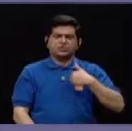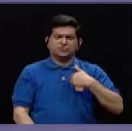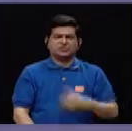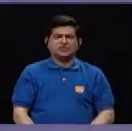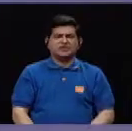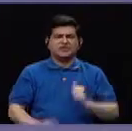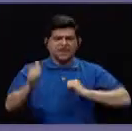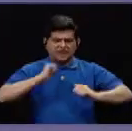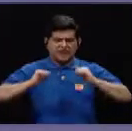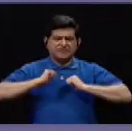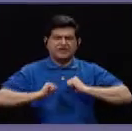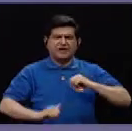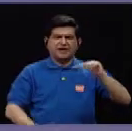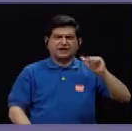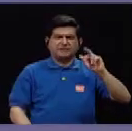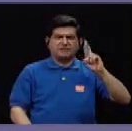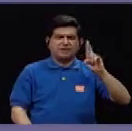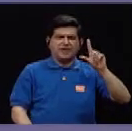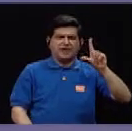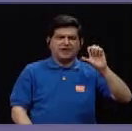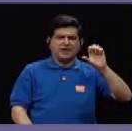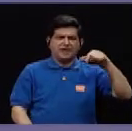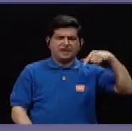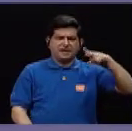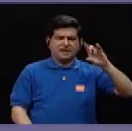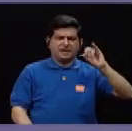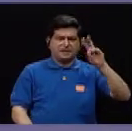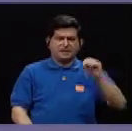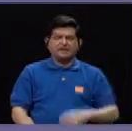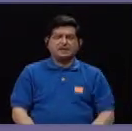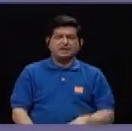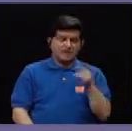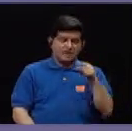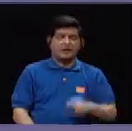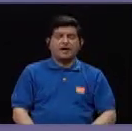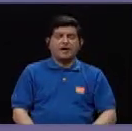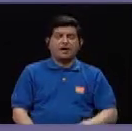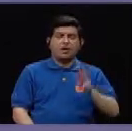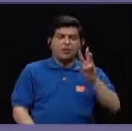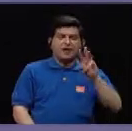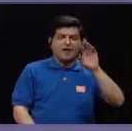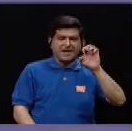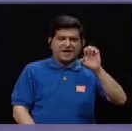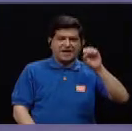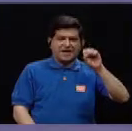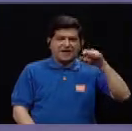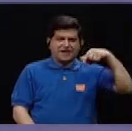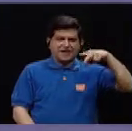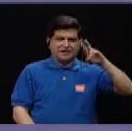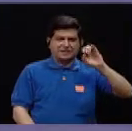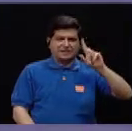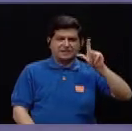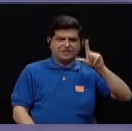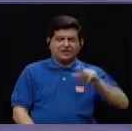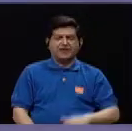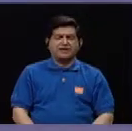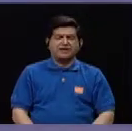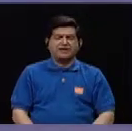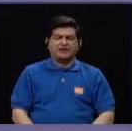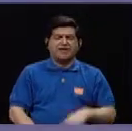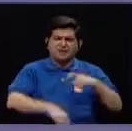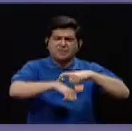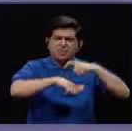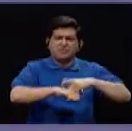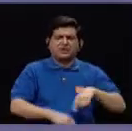Estaba en el Teatro Arlequín bajo la dirección de William Esquivel cuando Canal 4 llegó, por dicha, con una iniciativa de